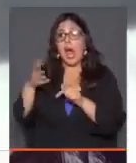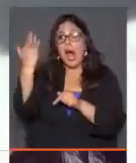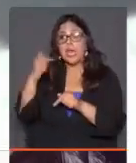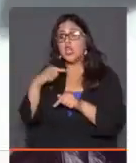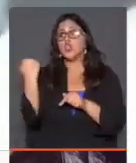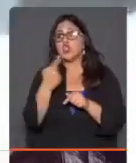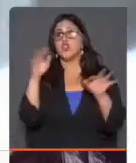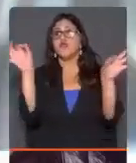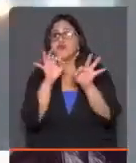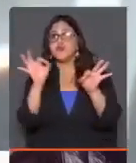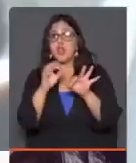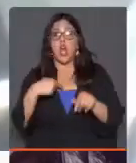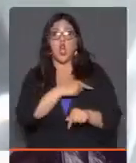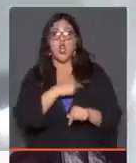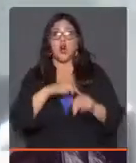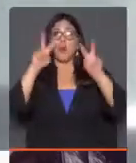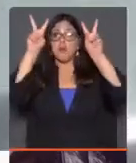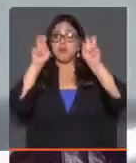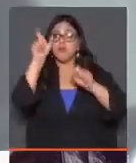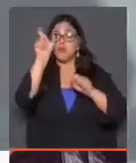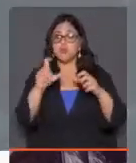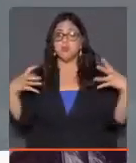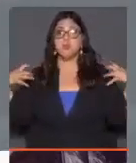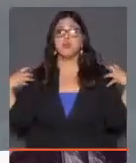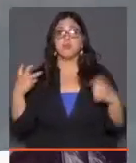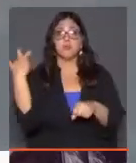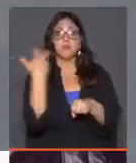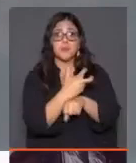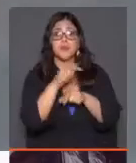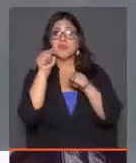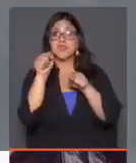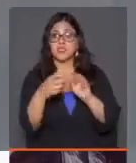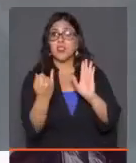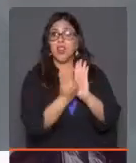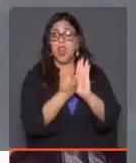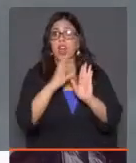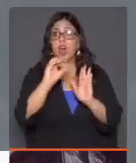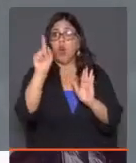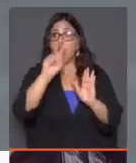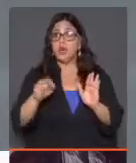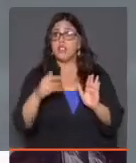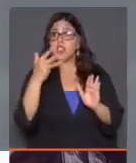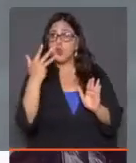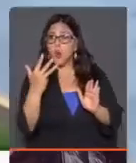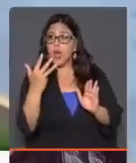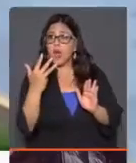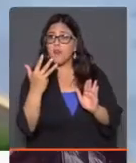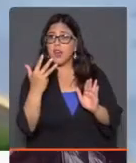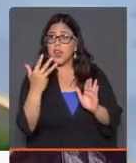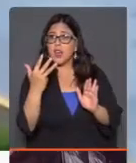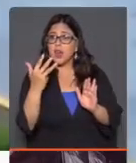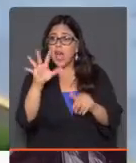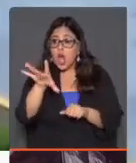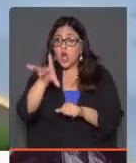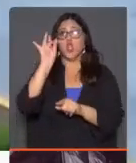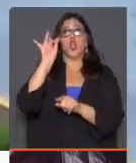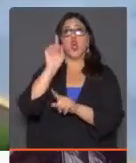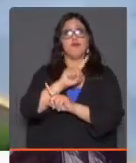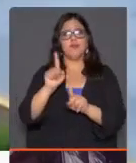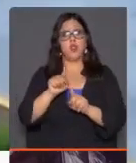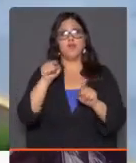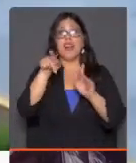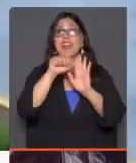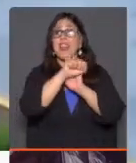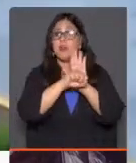el nombre del supuesto autor del asalto, y esa identidad el OS9 no la consiguió por arte de magia. En estos registros